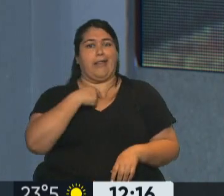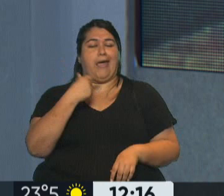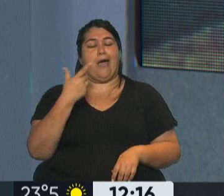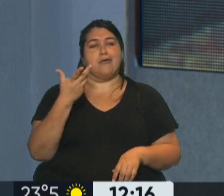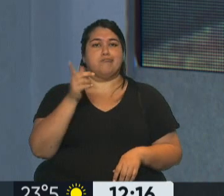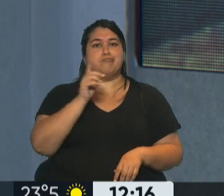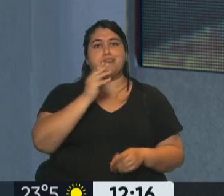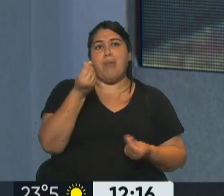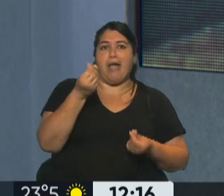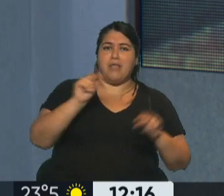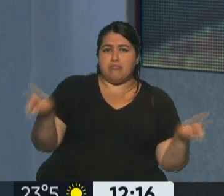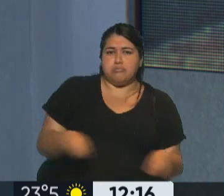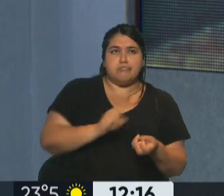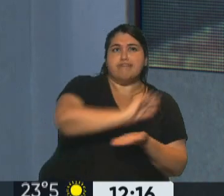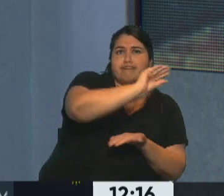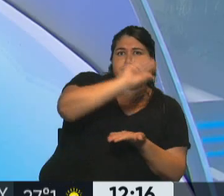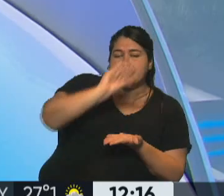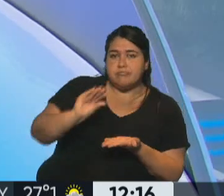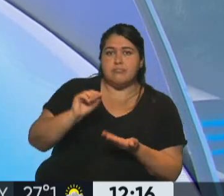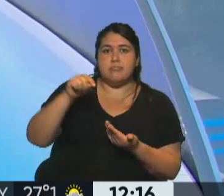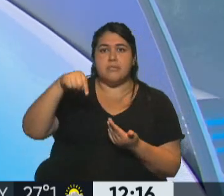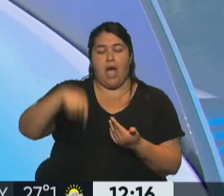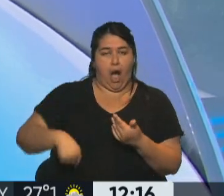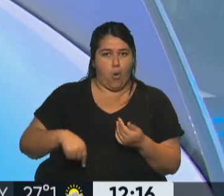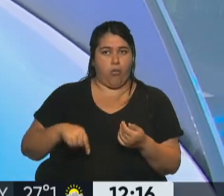que había generado mucho ruido con los gobernadores, ahora dice, bueno, no,